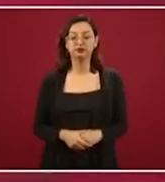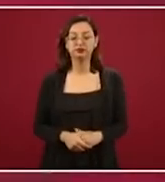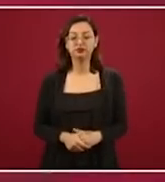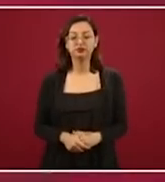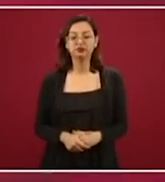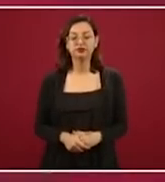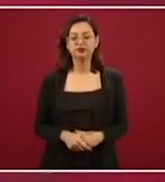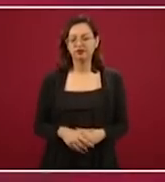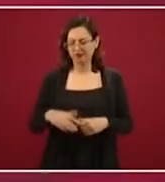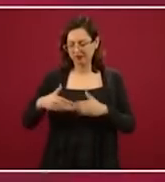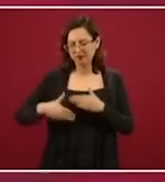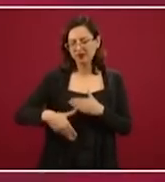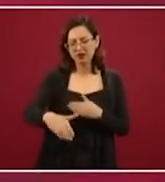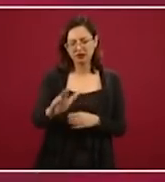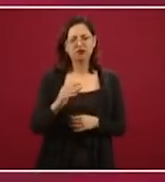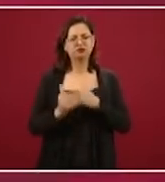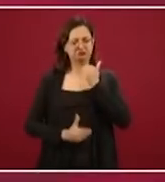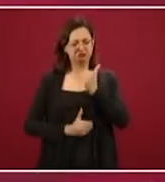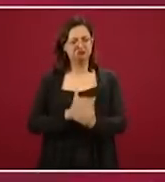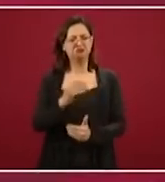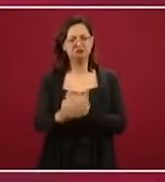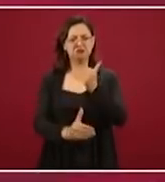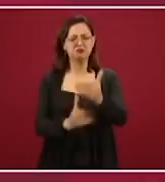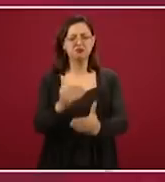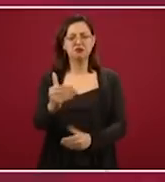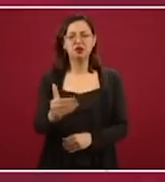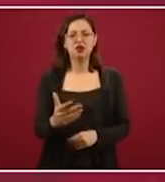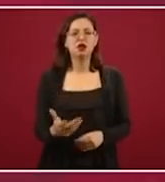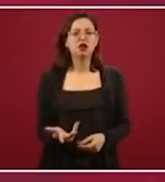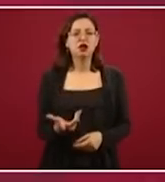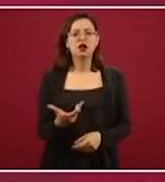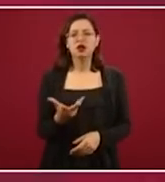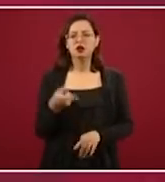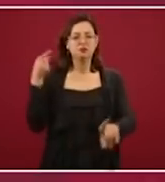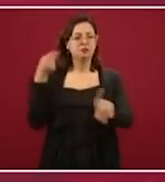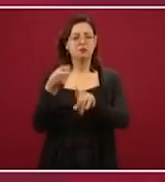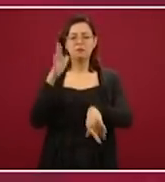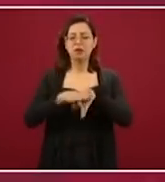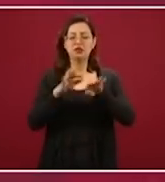Mire, lo más importante todo es que no hay complicidad,